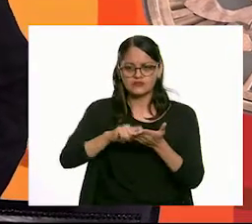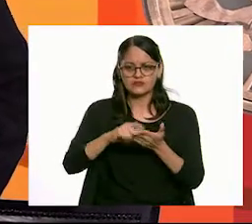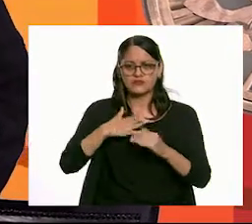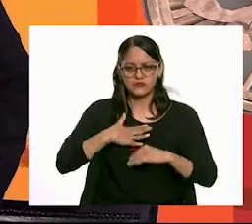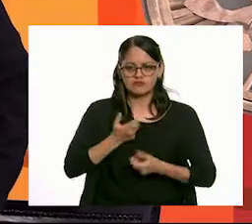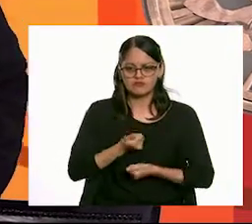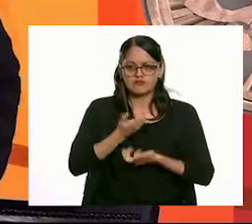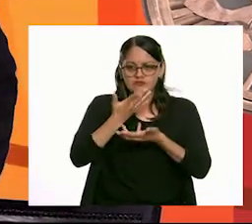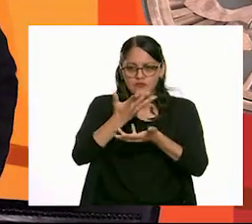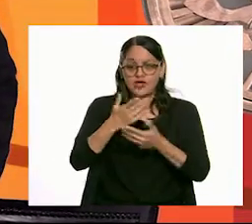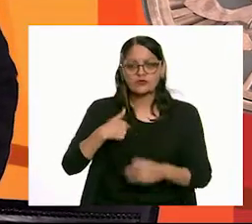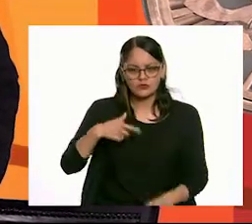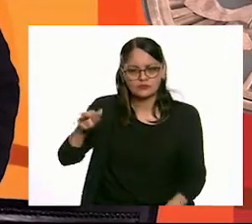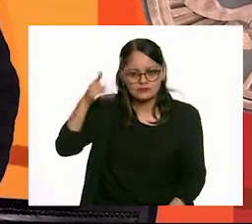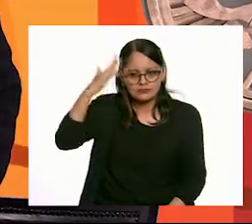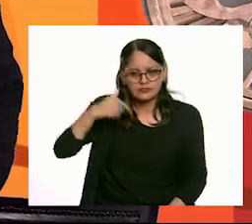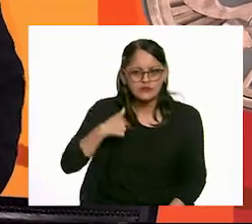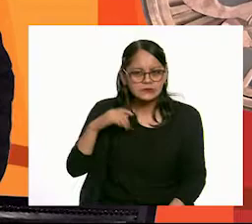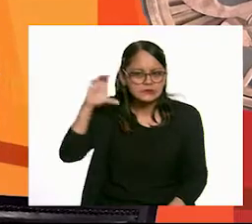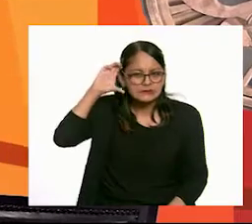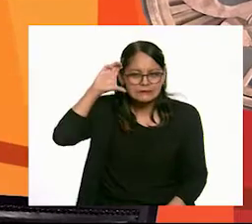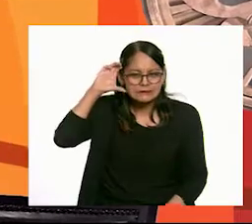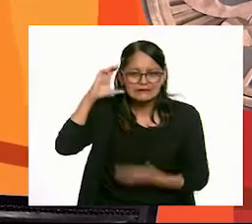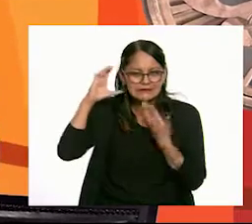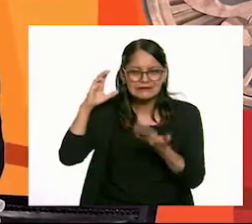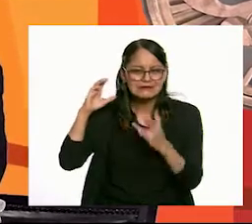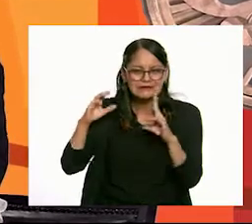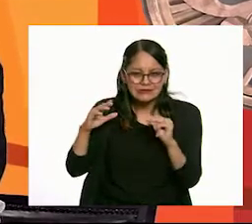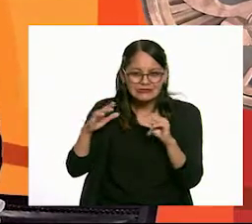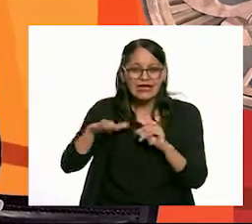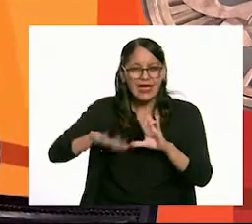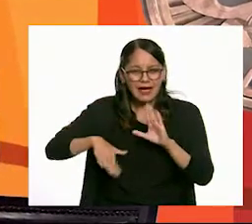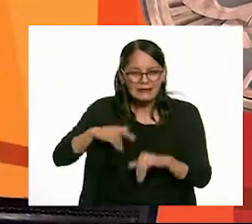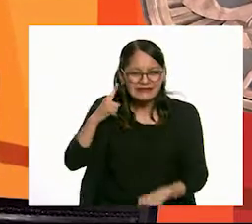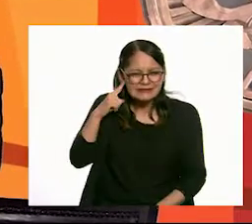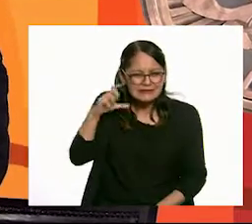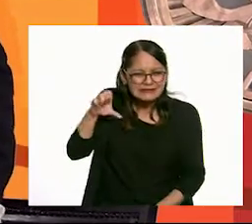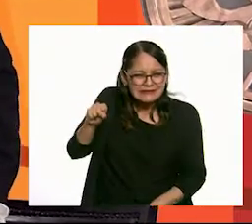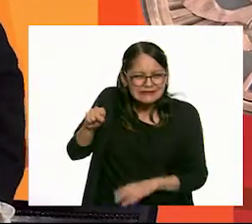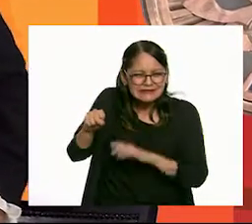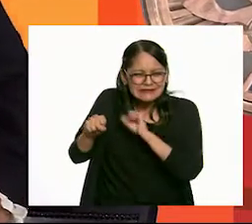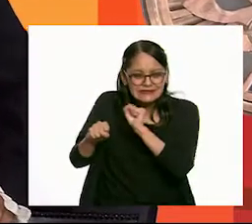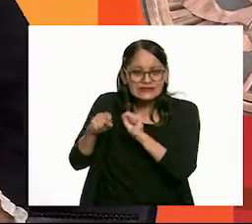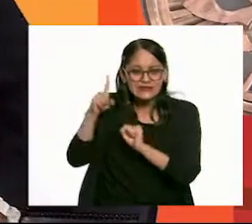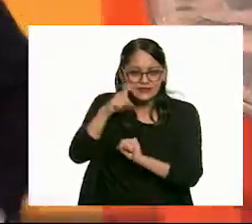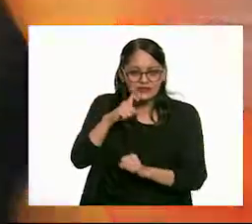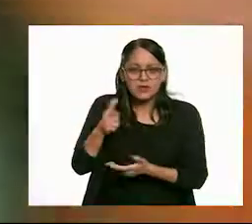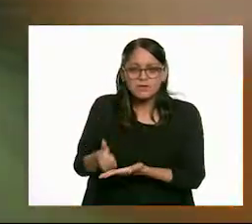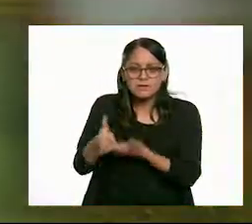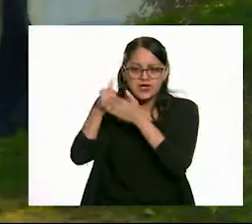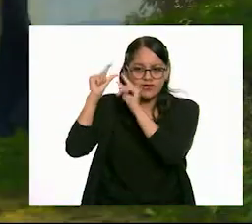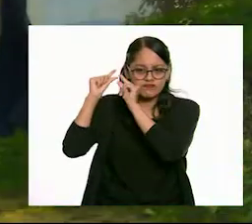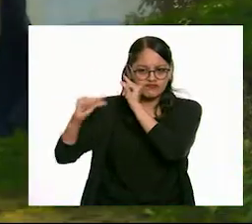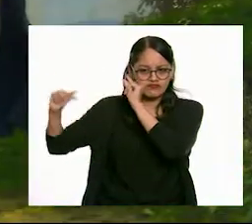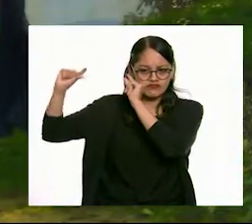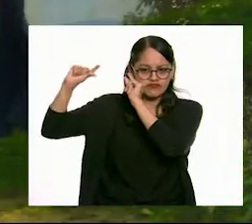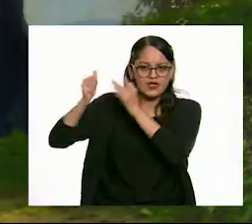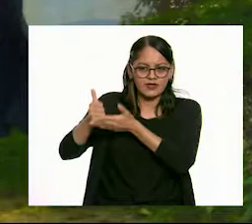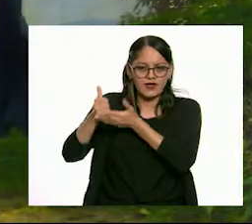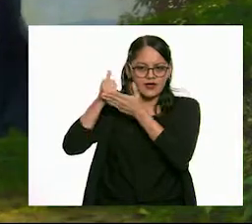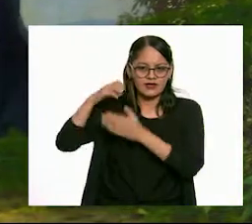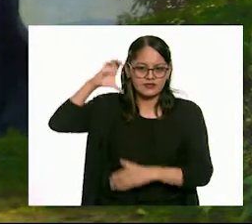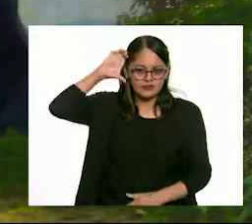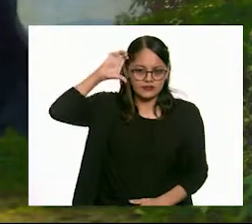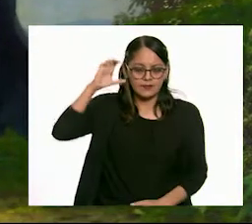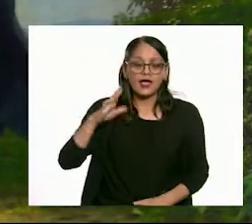no escucho muy bien. Cada vez me cuesta más trabajo y ocupo estos cacharros para ayudarme. Pues